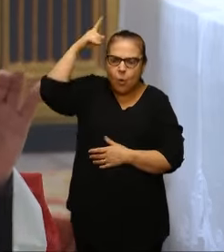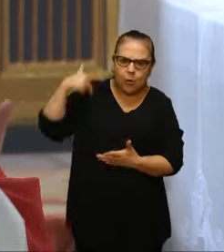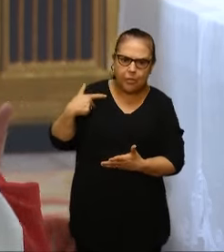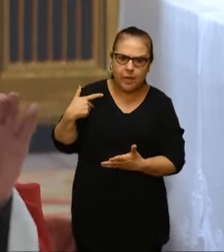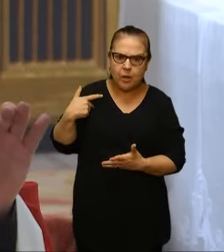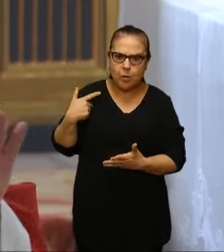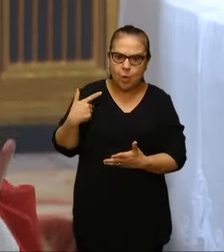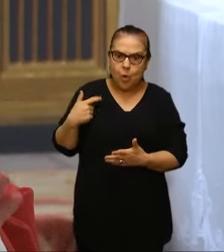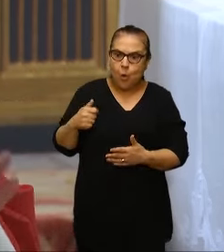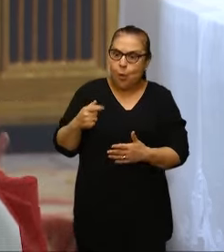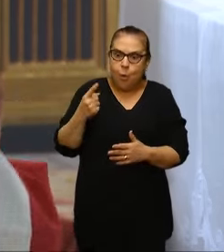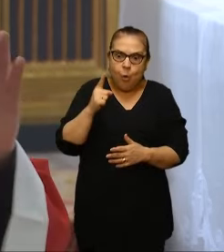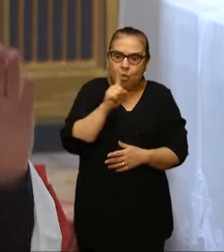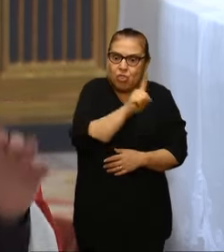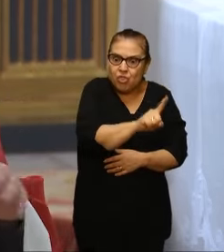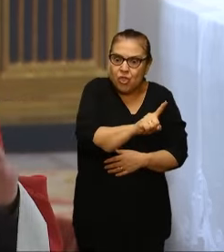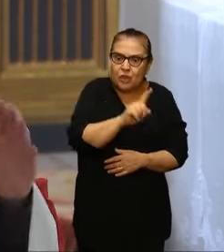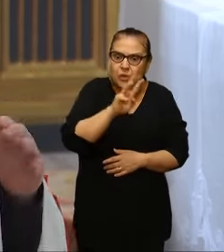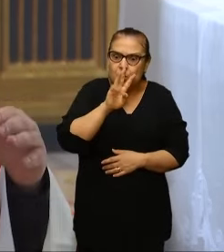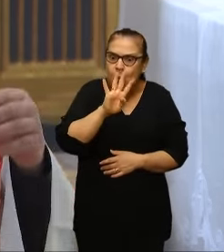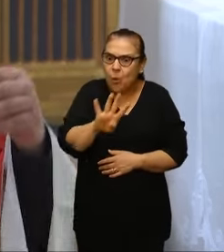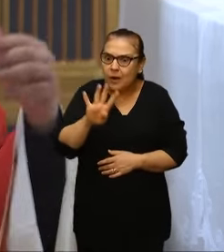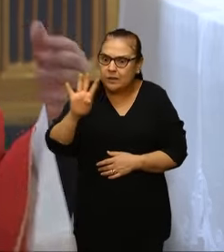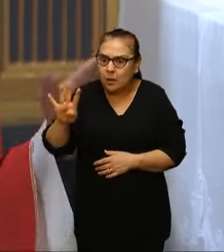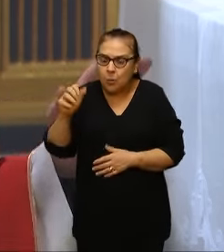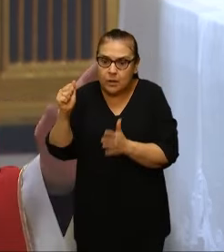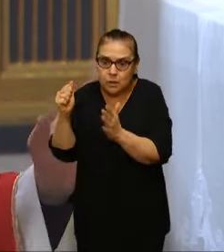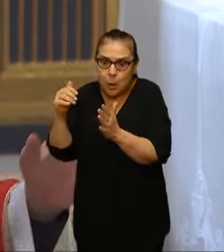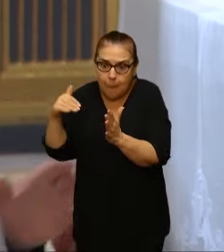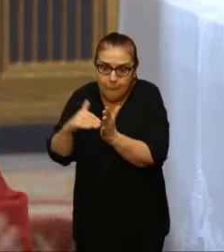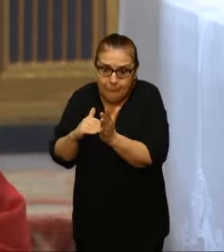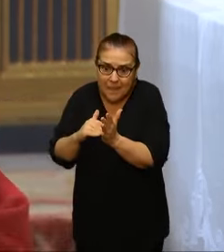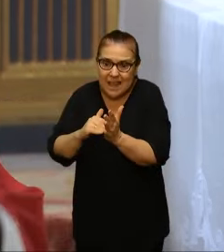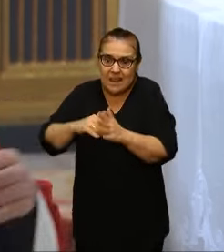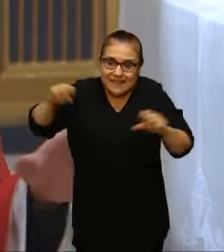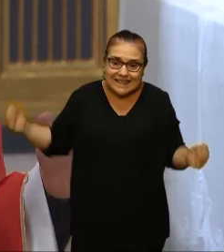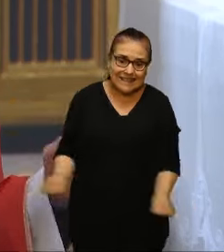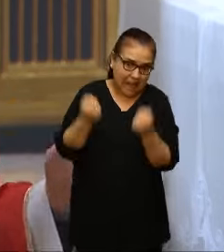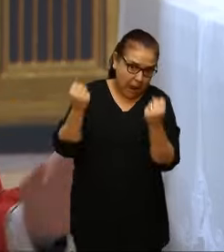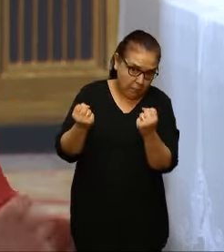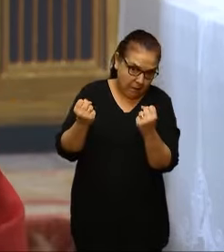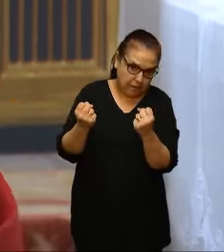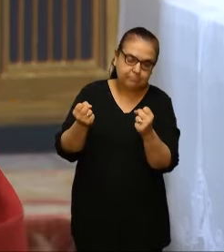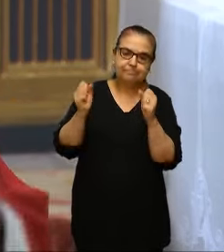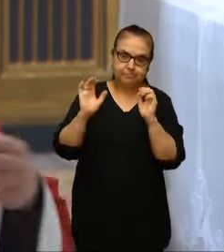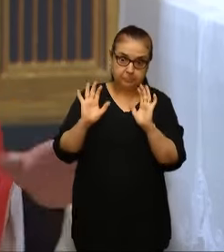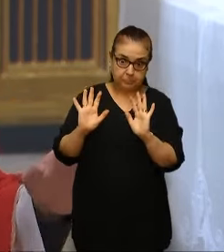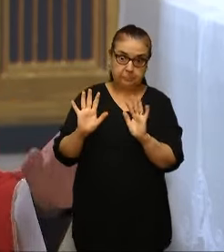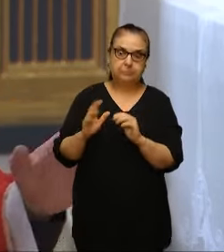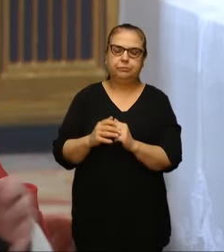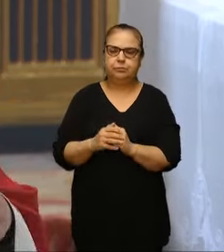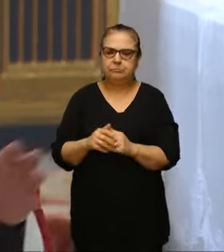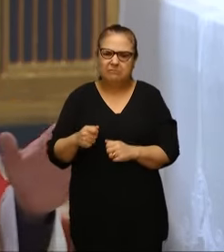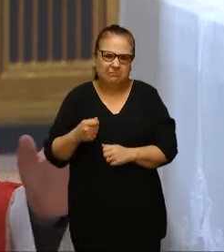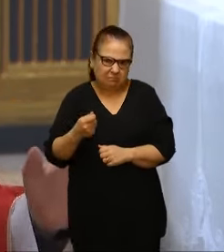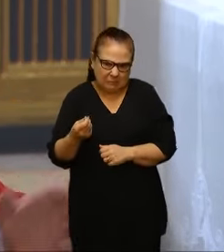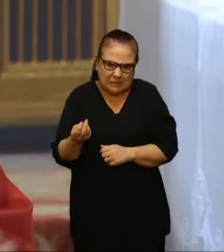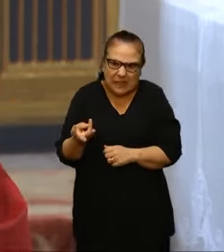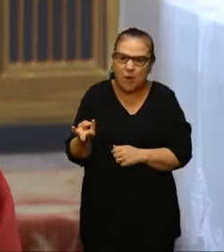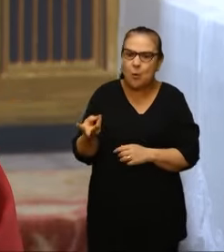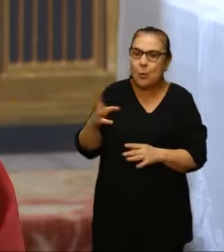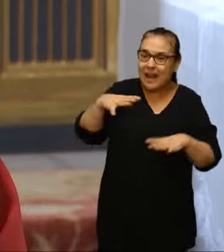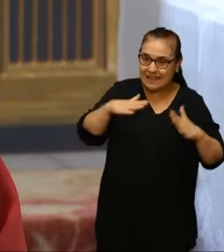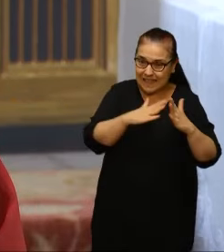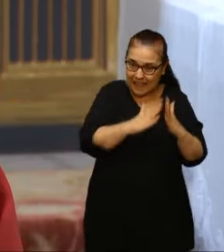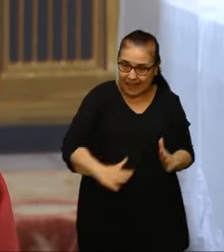cuantitativamente esos y ni uno más ni uno menos son los que se van a salvar, que han hecho algunas lecturas y algunas iglesias en otros tiempos,